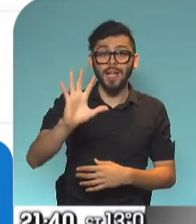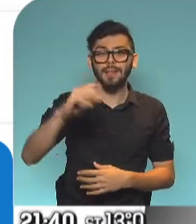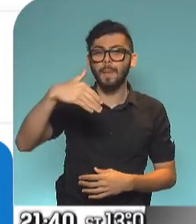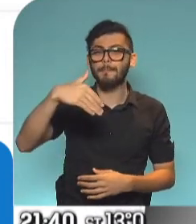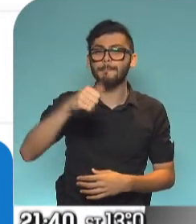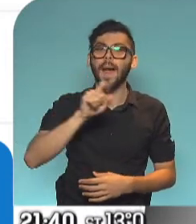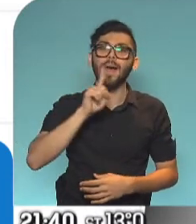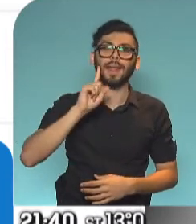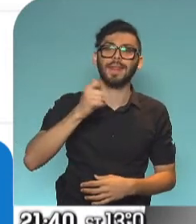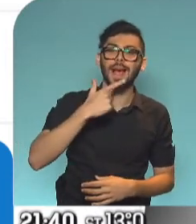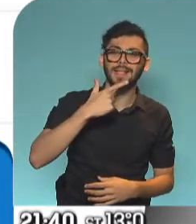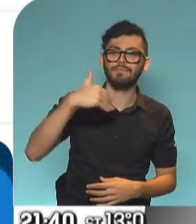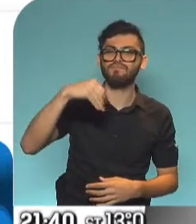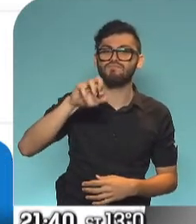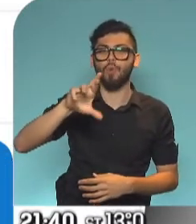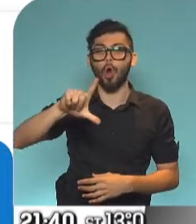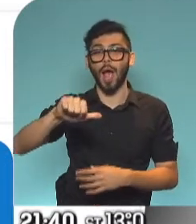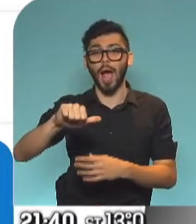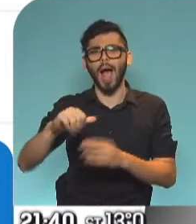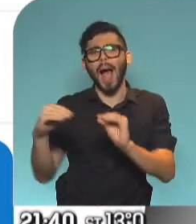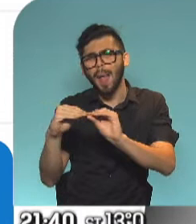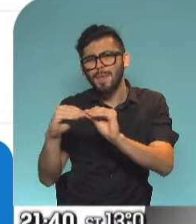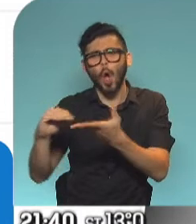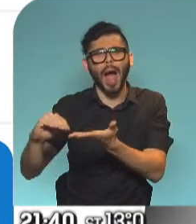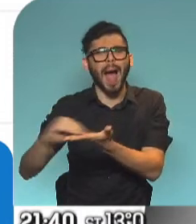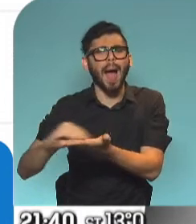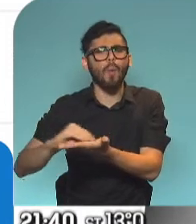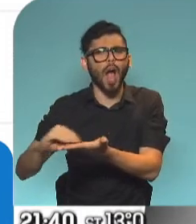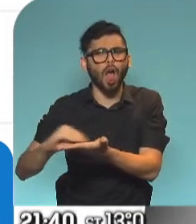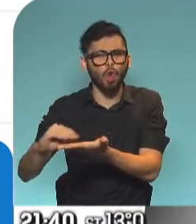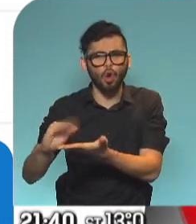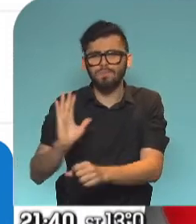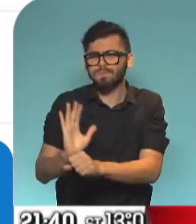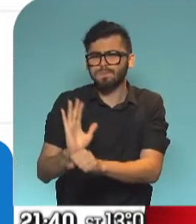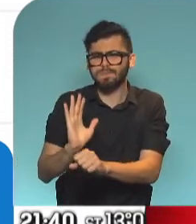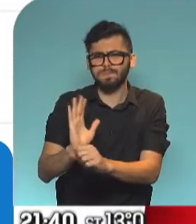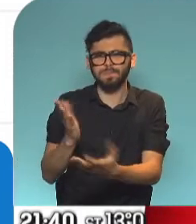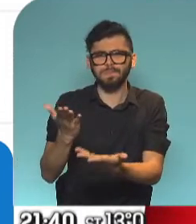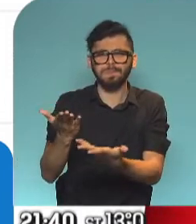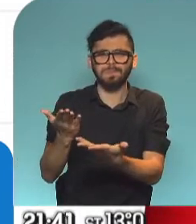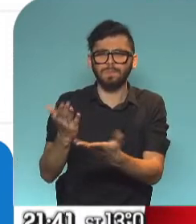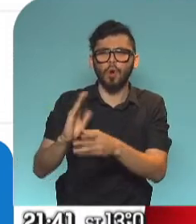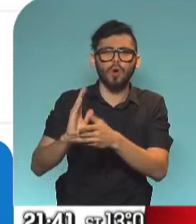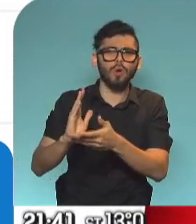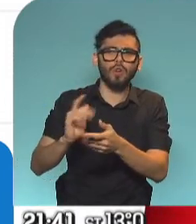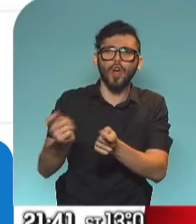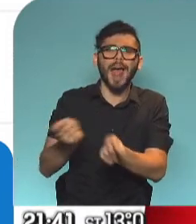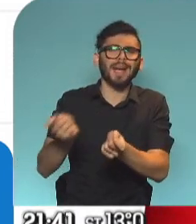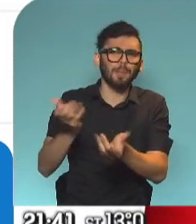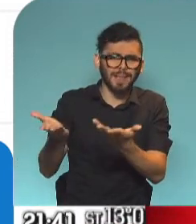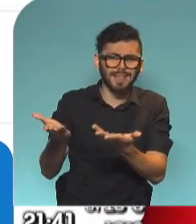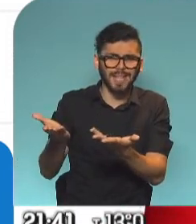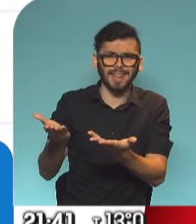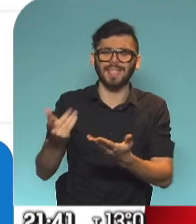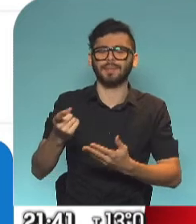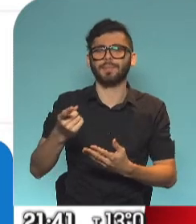Matías Morla, su amigo abogado, una serie de intérpretes dice que es su representante también. Su